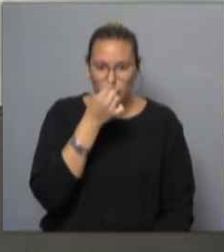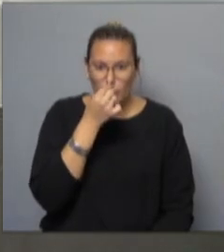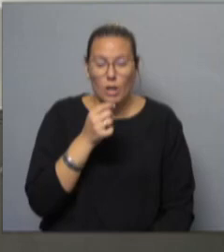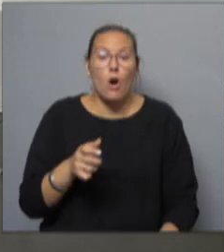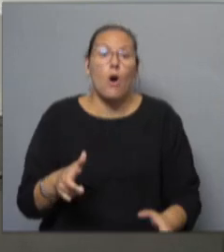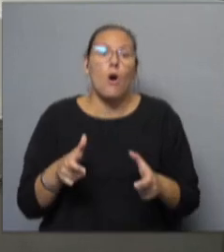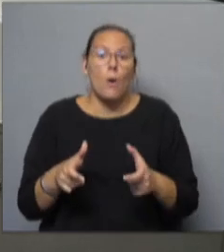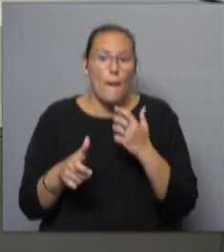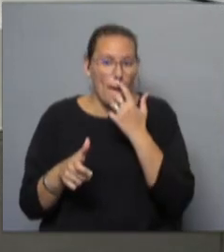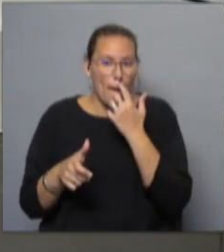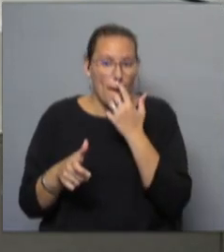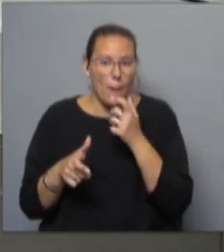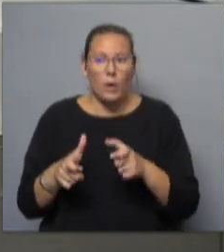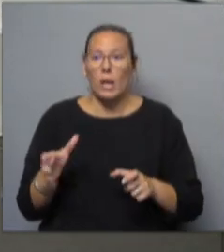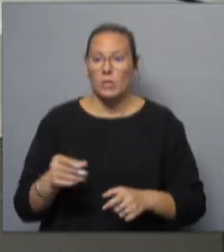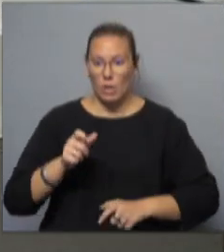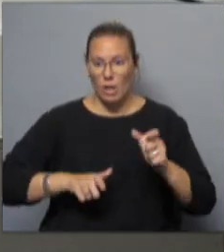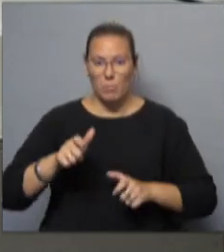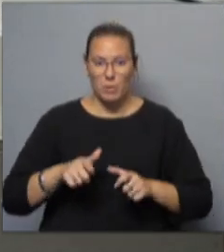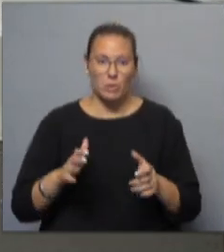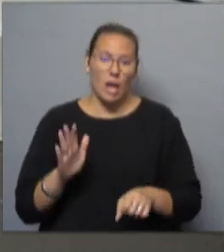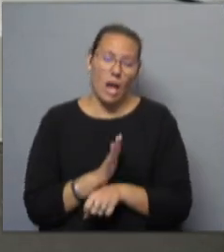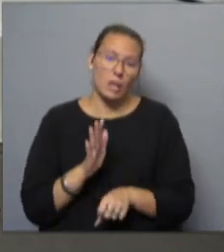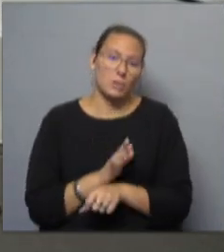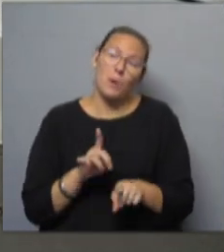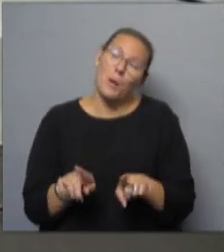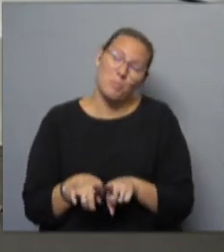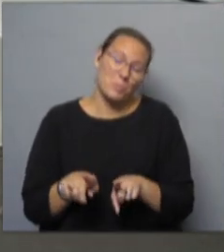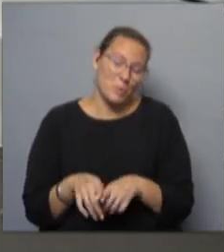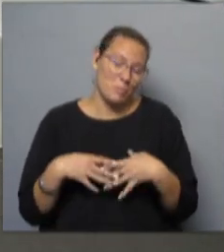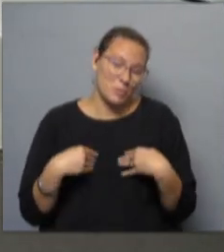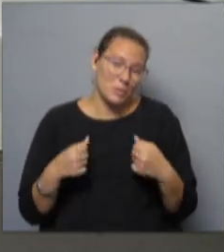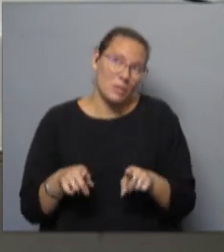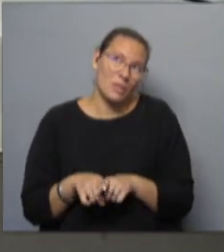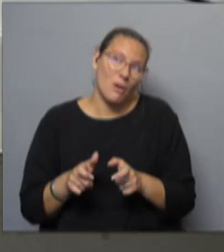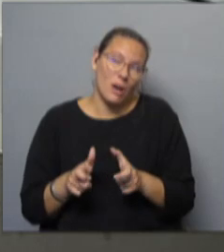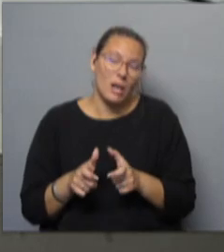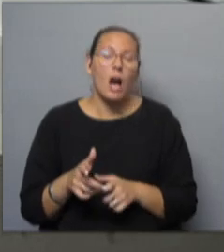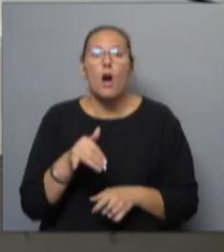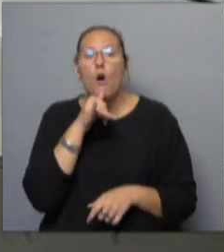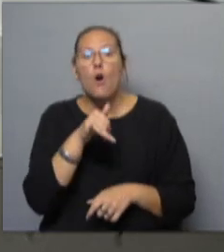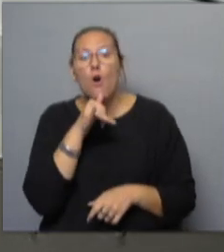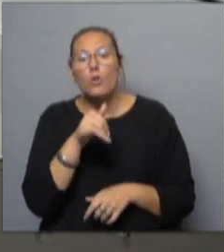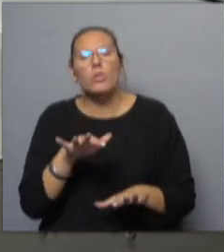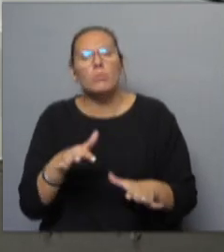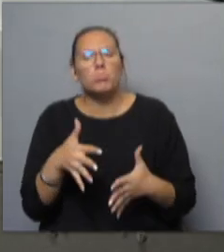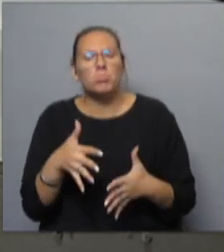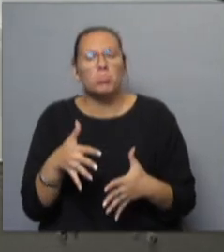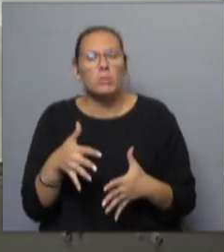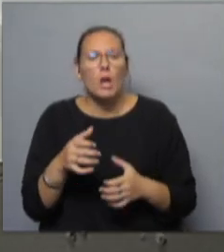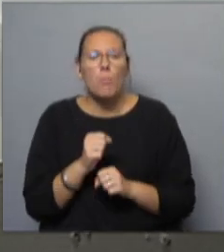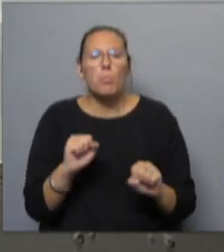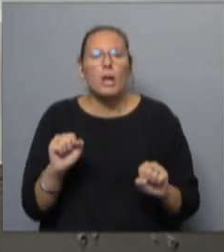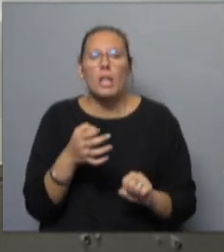a toda la gente que actuales va a ser lo mismo que la voz contame un poco de qué se trata lo que